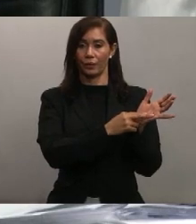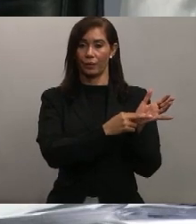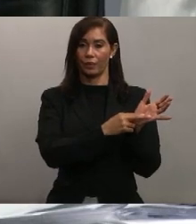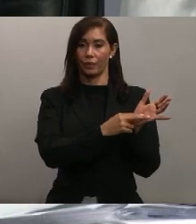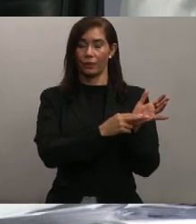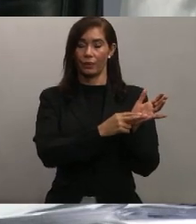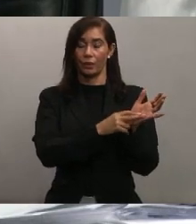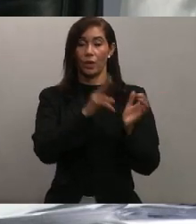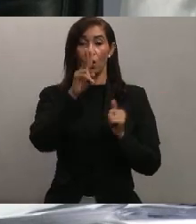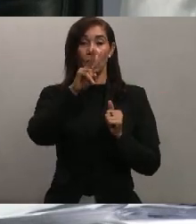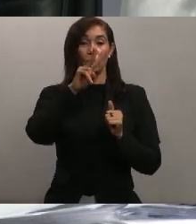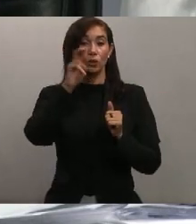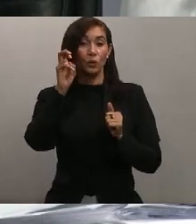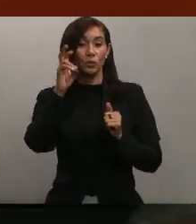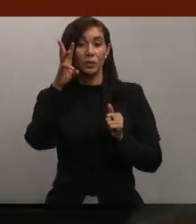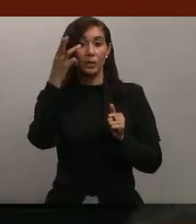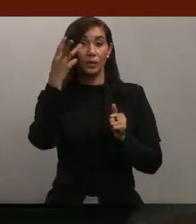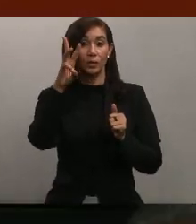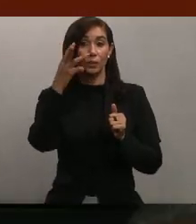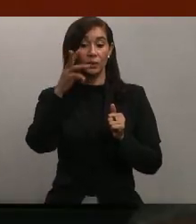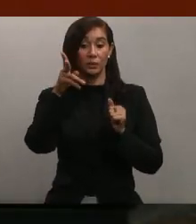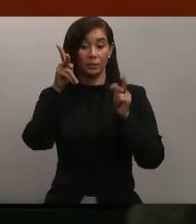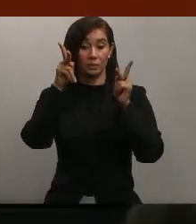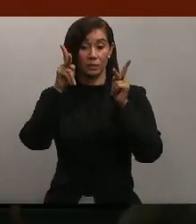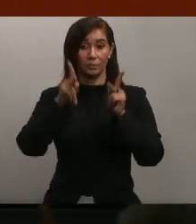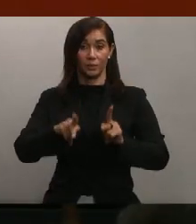de 216 casos,